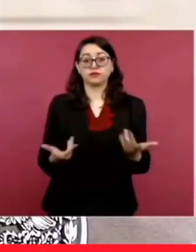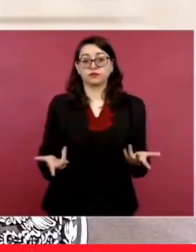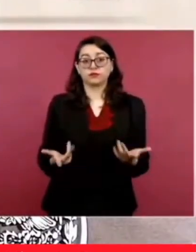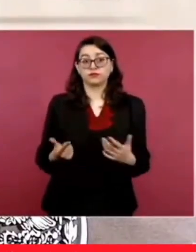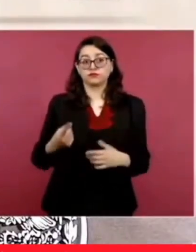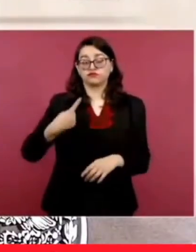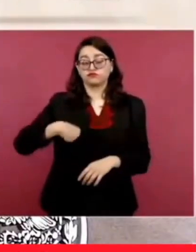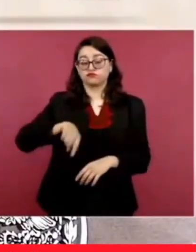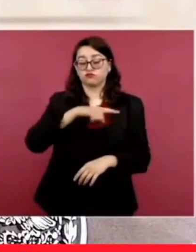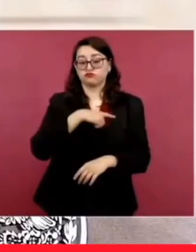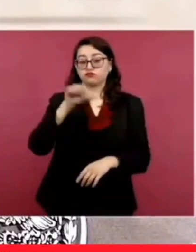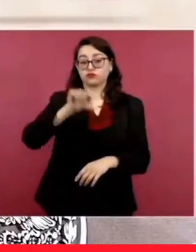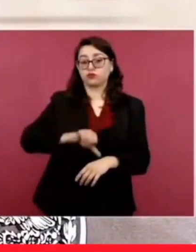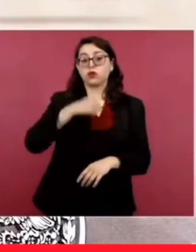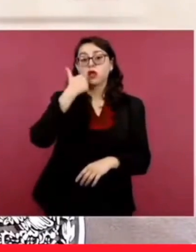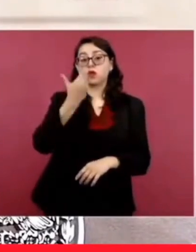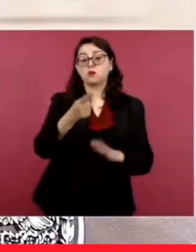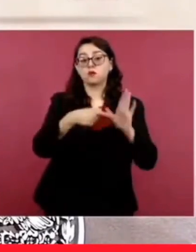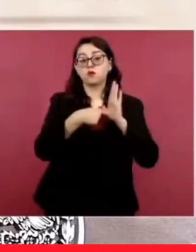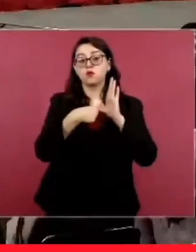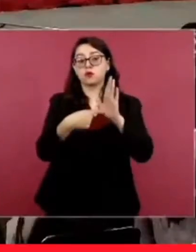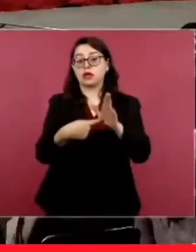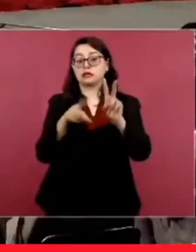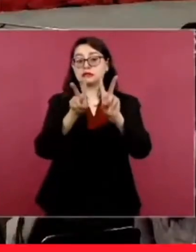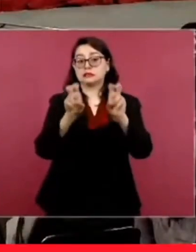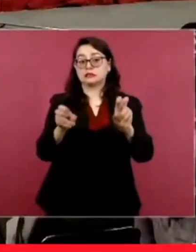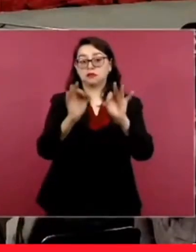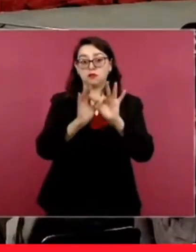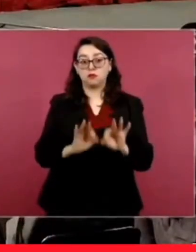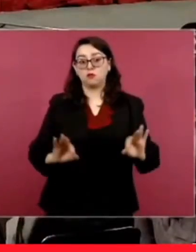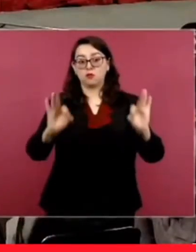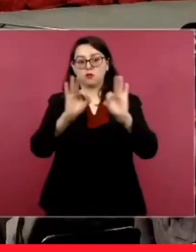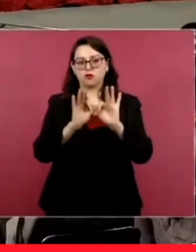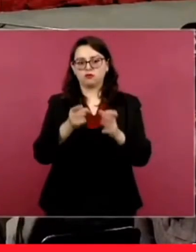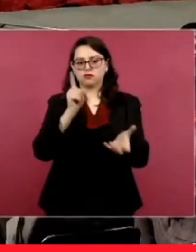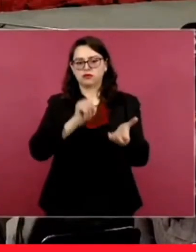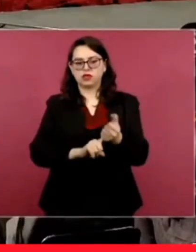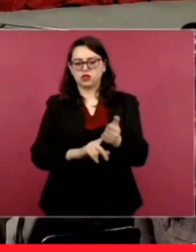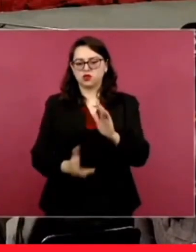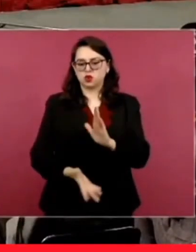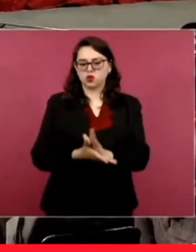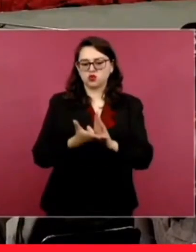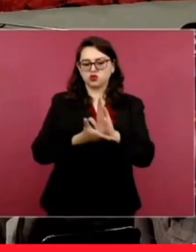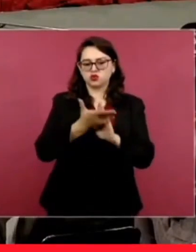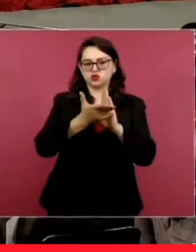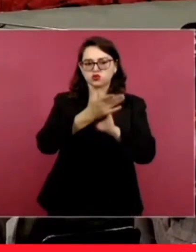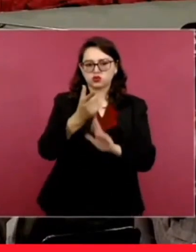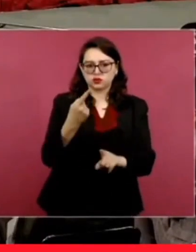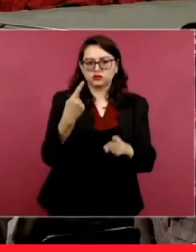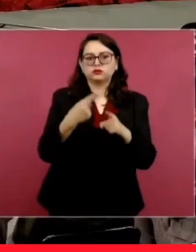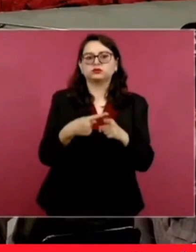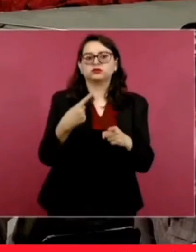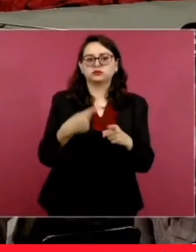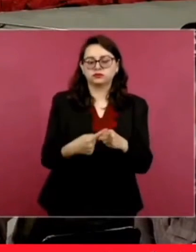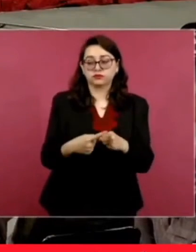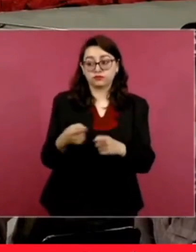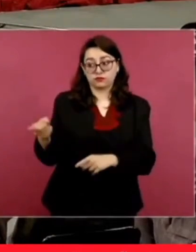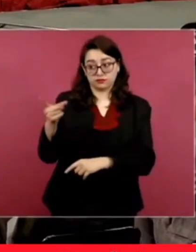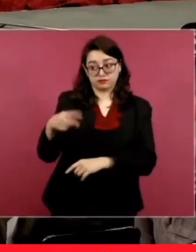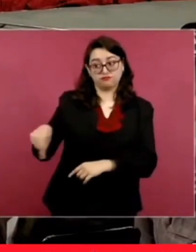nosotros es muy importante, que son las mujeres y los hombres que hacen las obras y las grandes obras de ingeniería, que es el